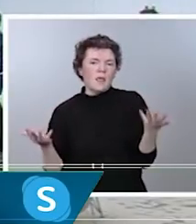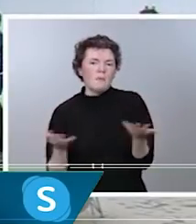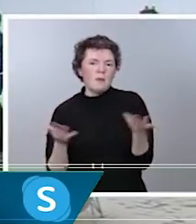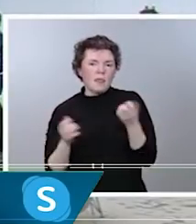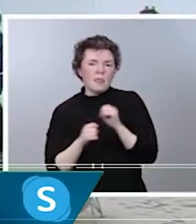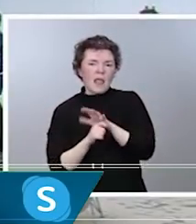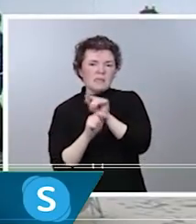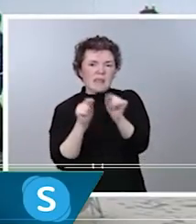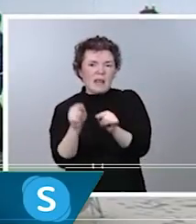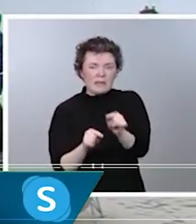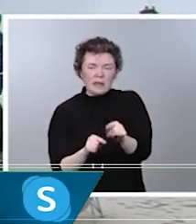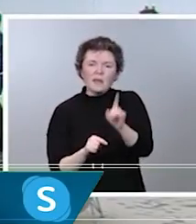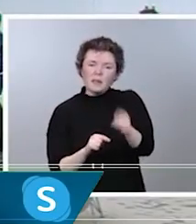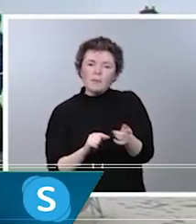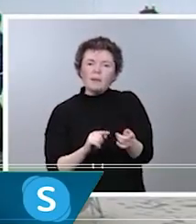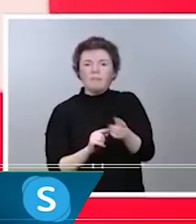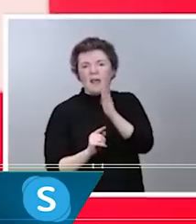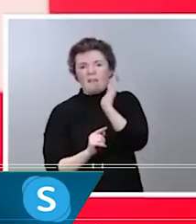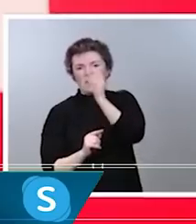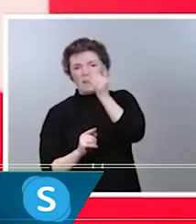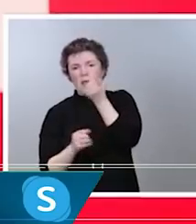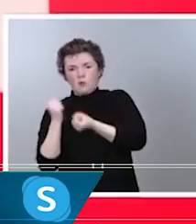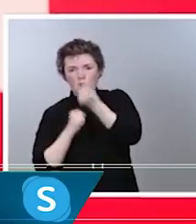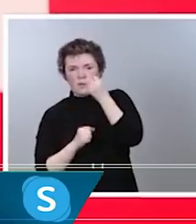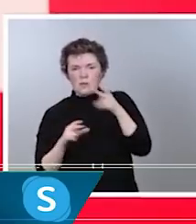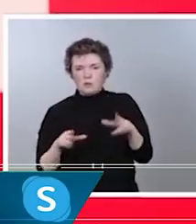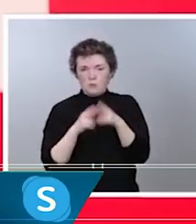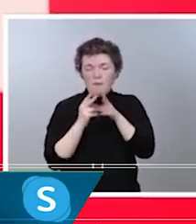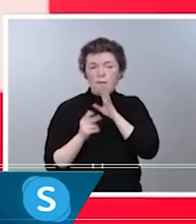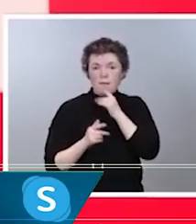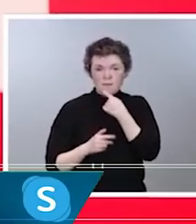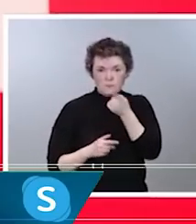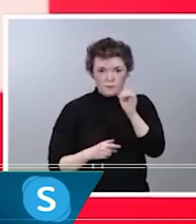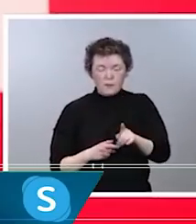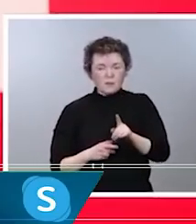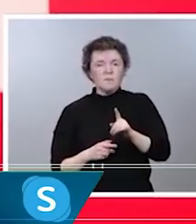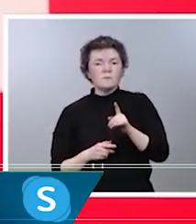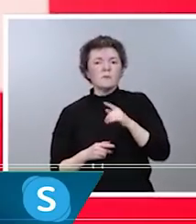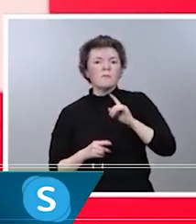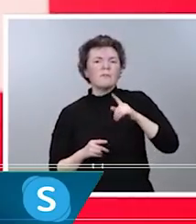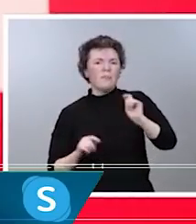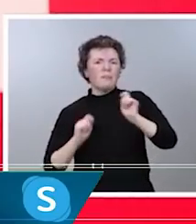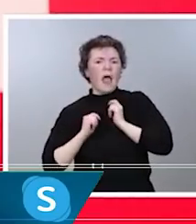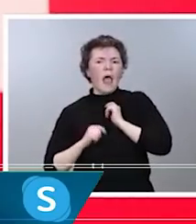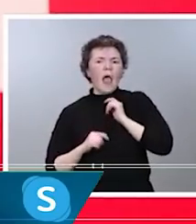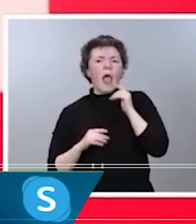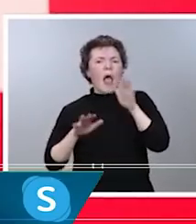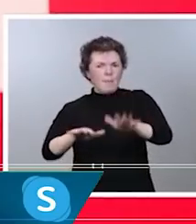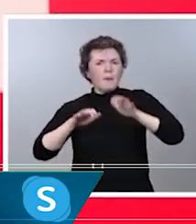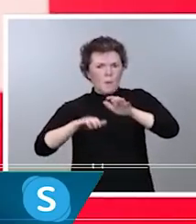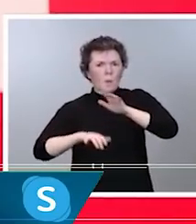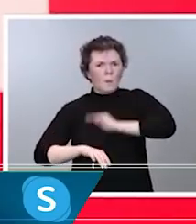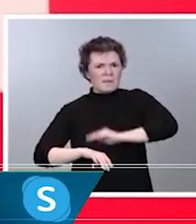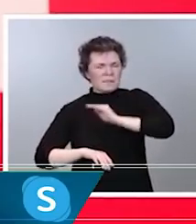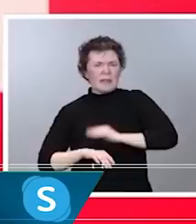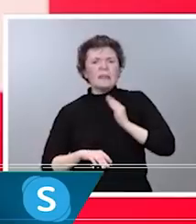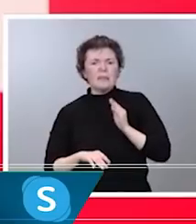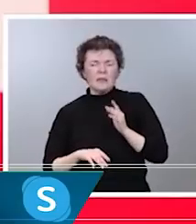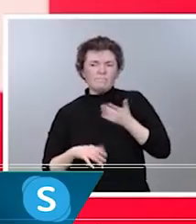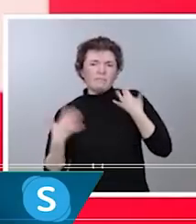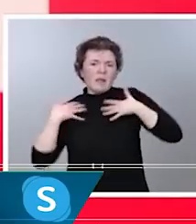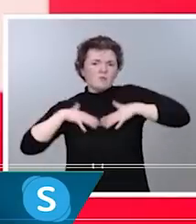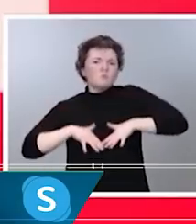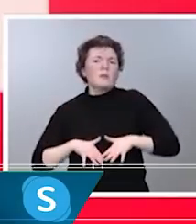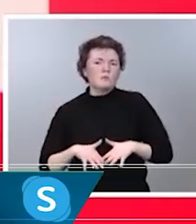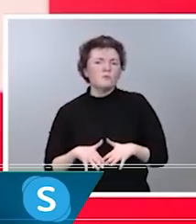tendrían que estar trabajando, pero no. Están en el paro, o están en el ERTE, o están haciendo un curso, o están trabajando a media jornada y quisieran trabajar